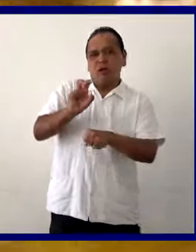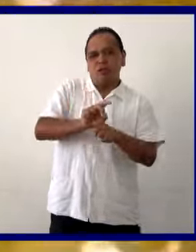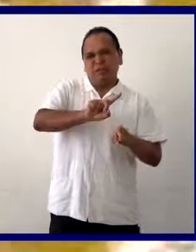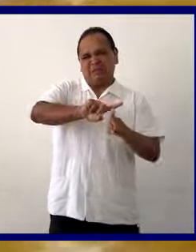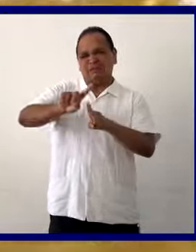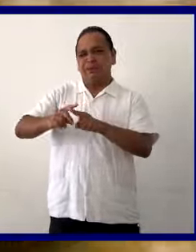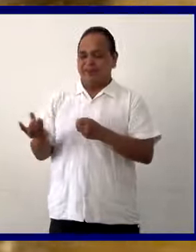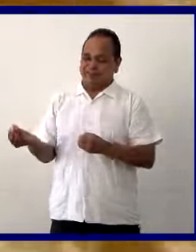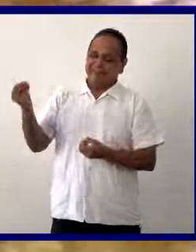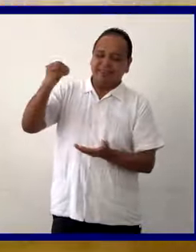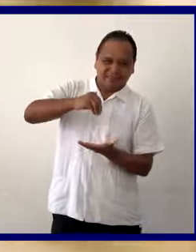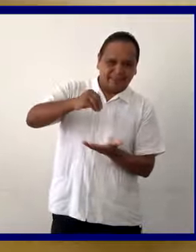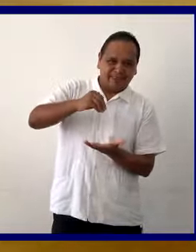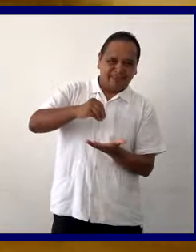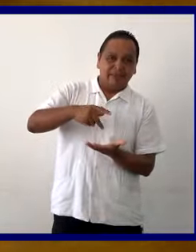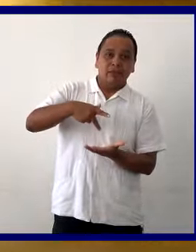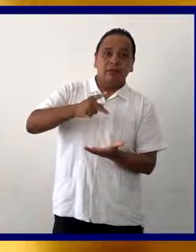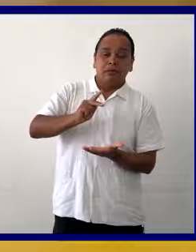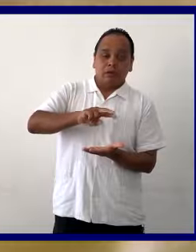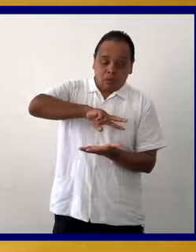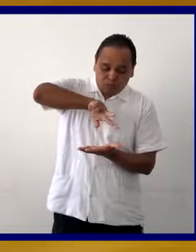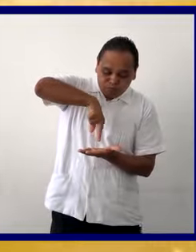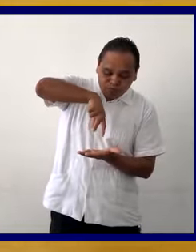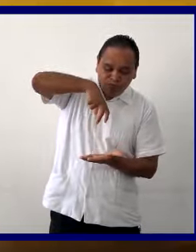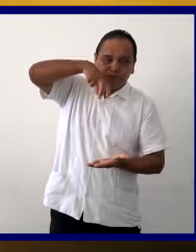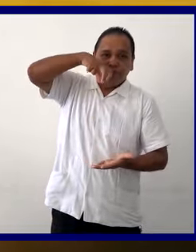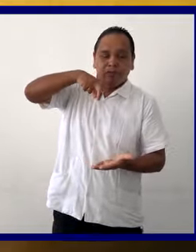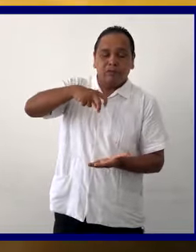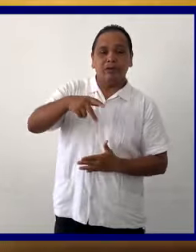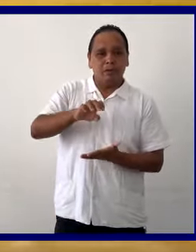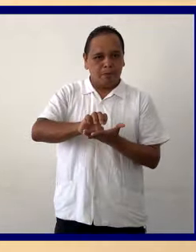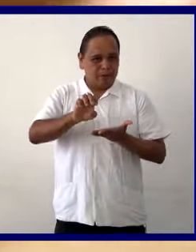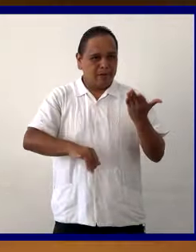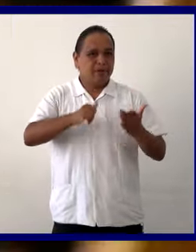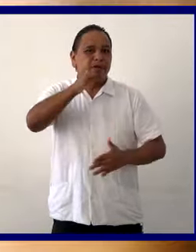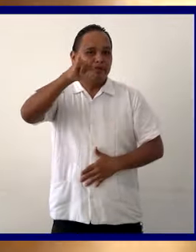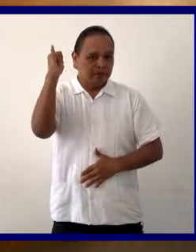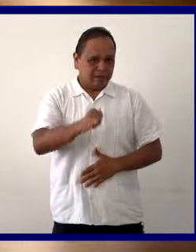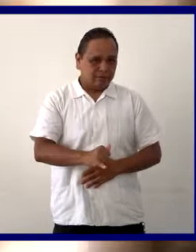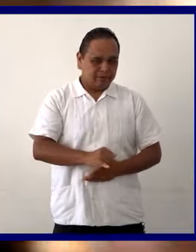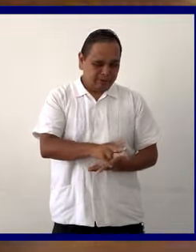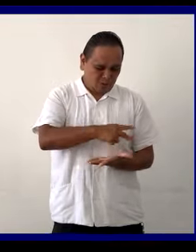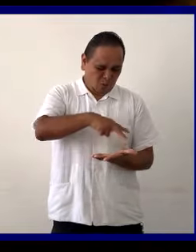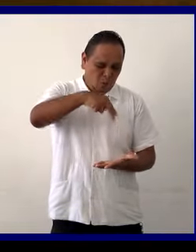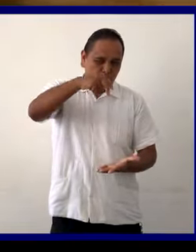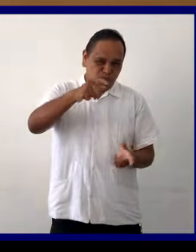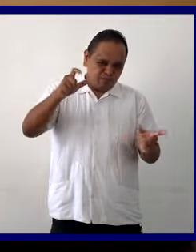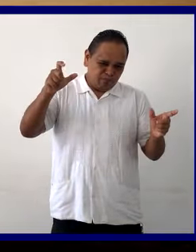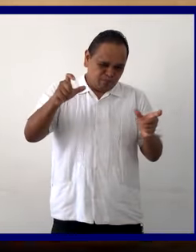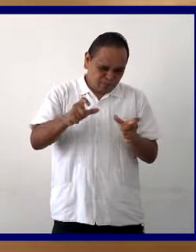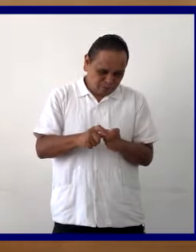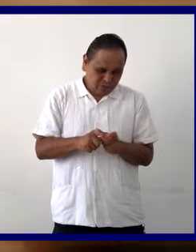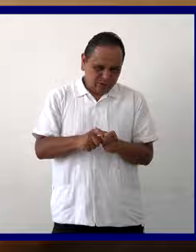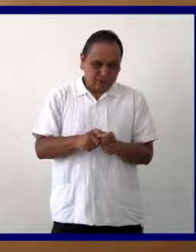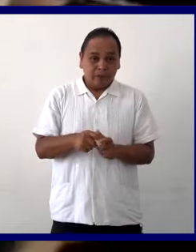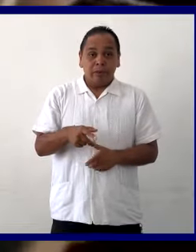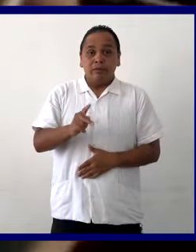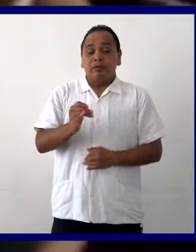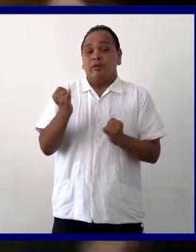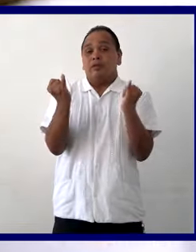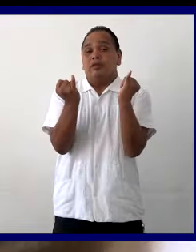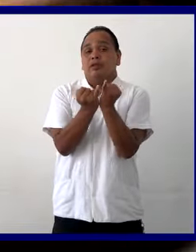ingredientes. Existen diferentes tipos de pastas. Hay pastas largas como el espagueti, hay pastas cortas como los macarrones e